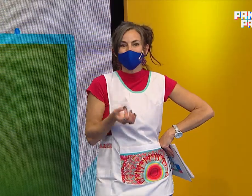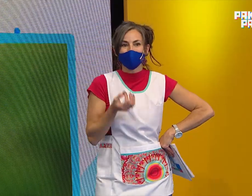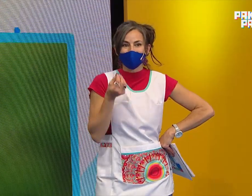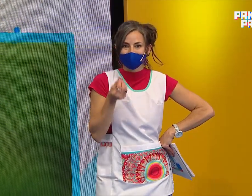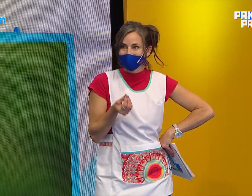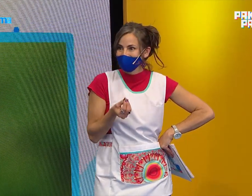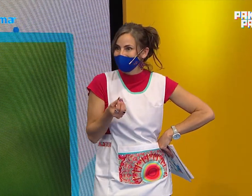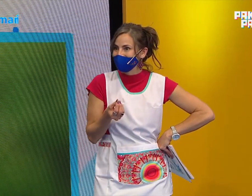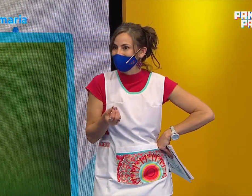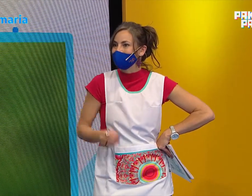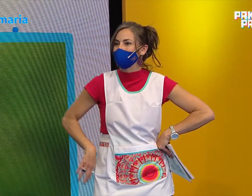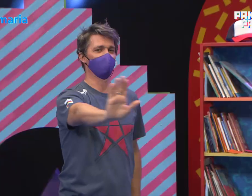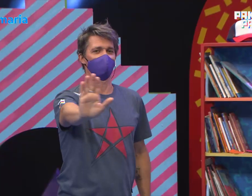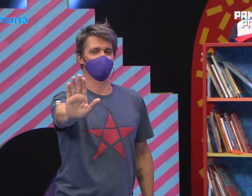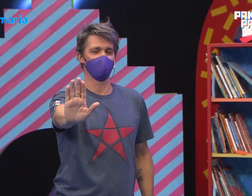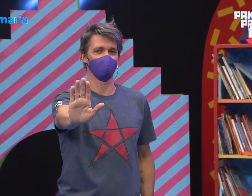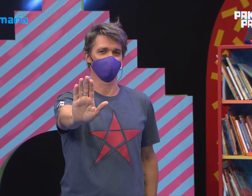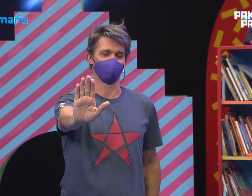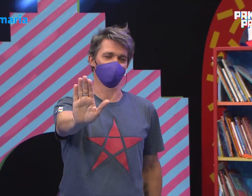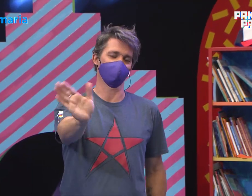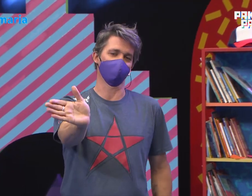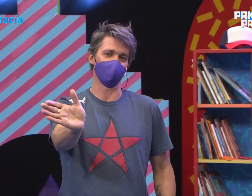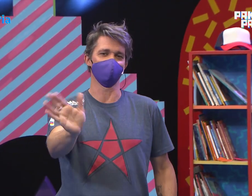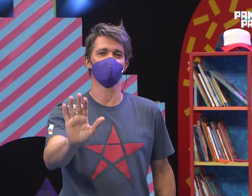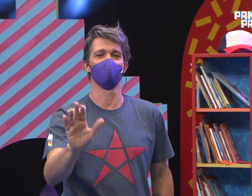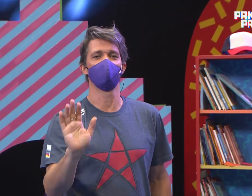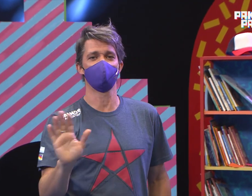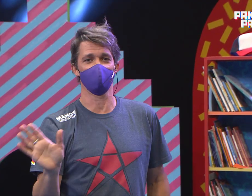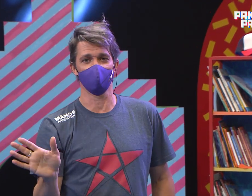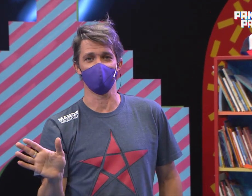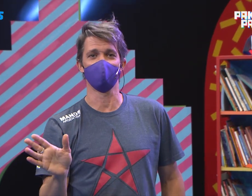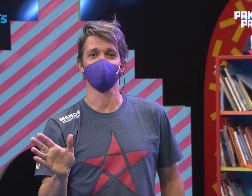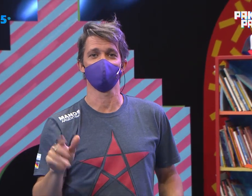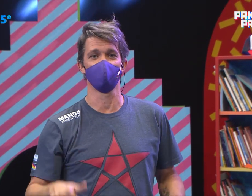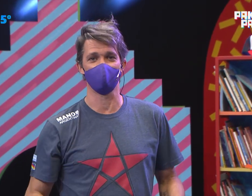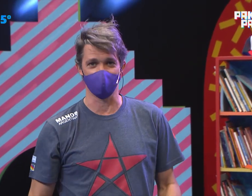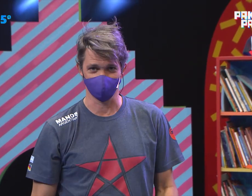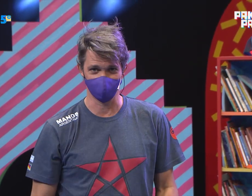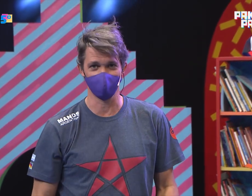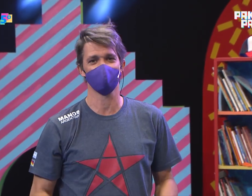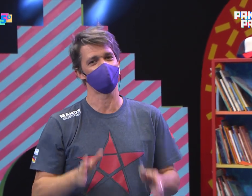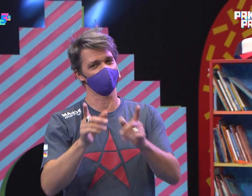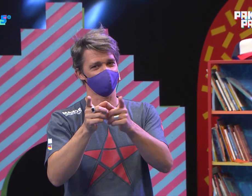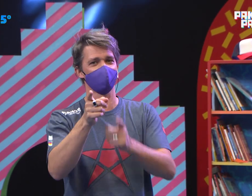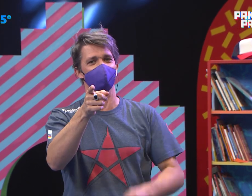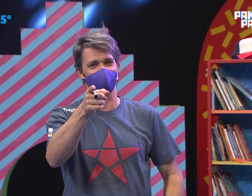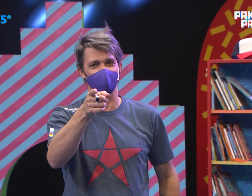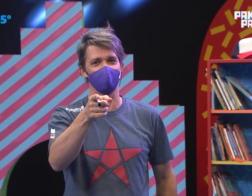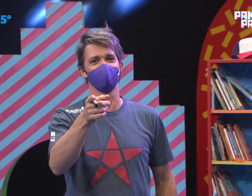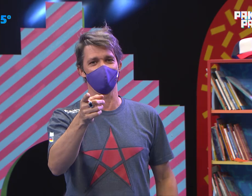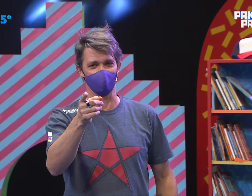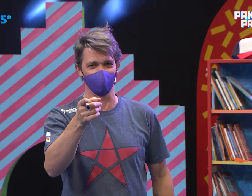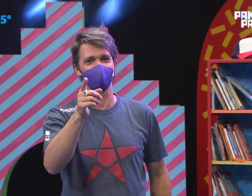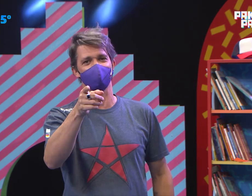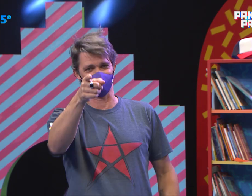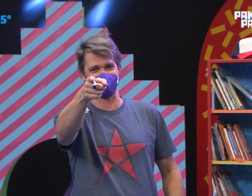Otro dato interesante. Pero para, vamos a aclarar esto, porque es importante. Chicos, bípedo es dos piernas. No están, porque ya se estaban